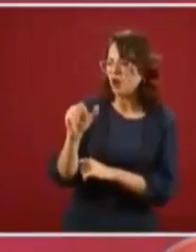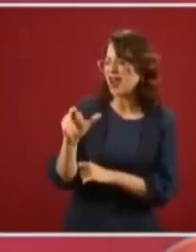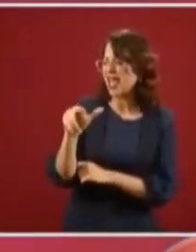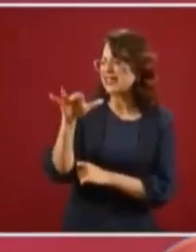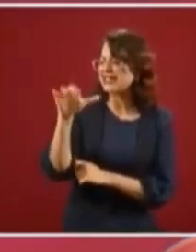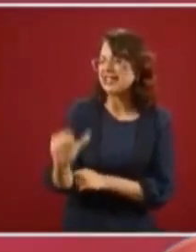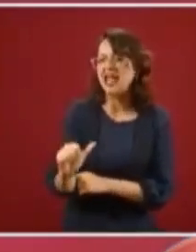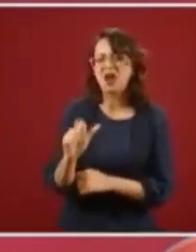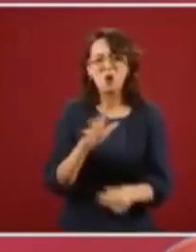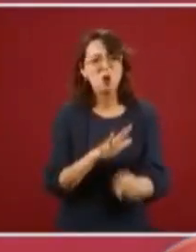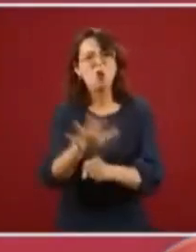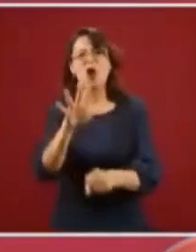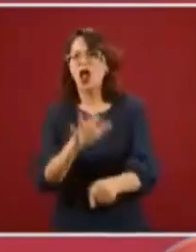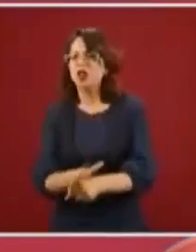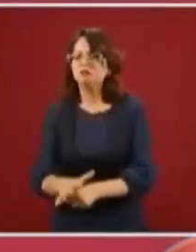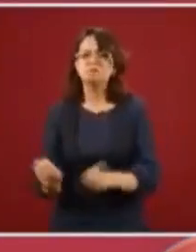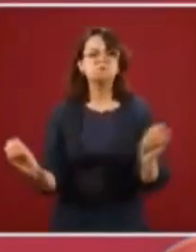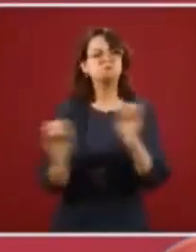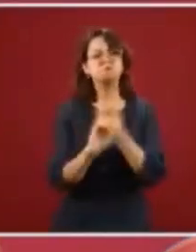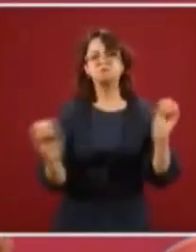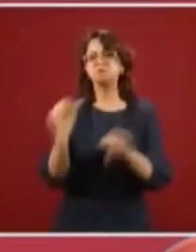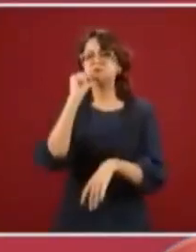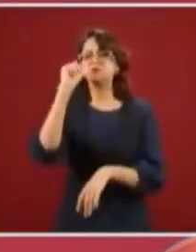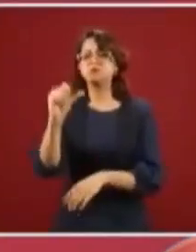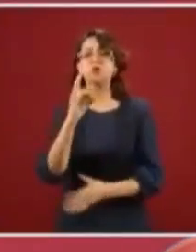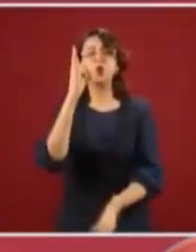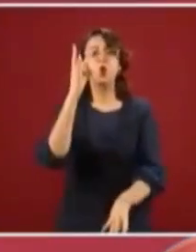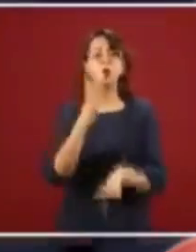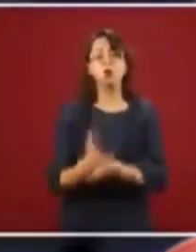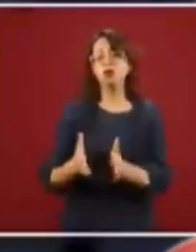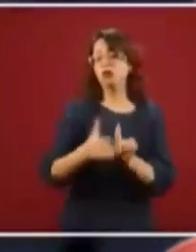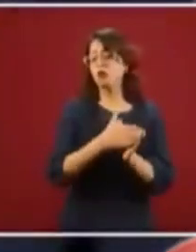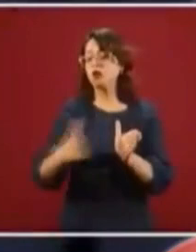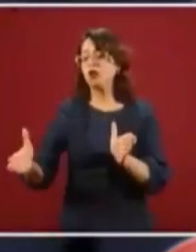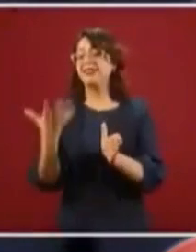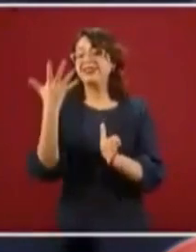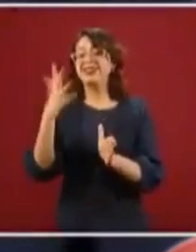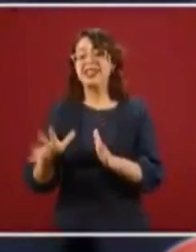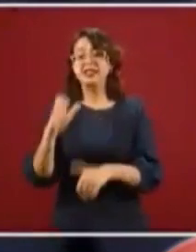Solo el periodo de 10 años de la República restaurada.